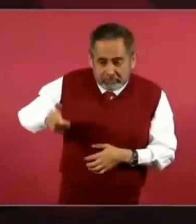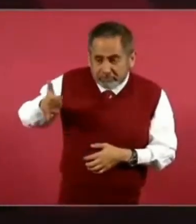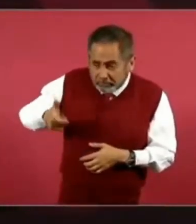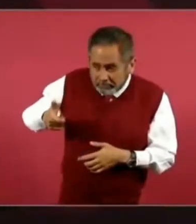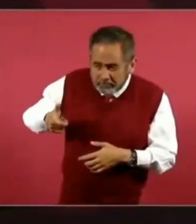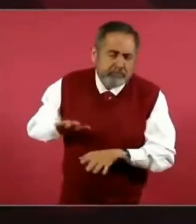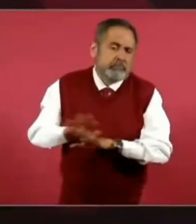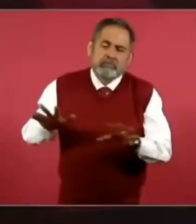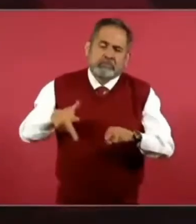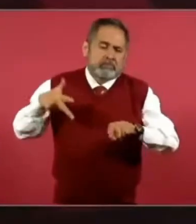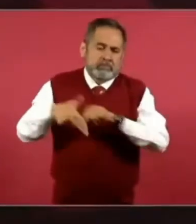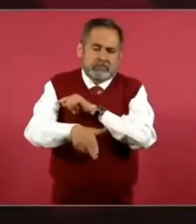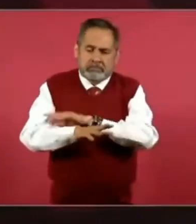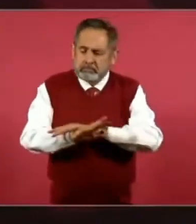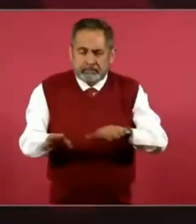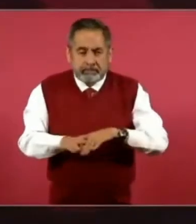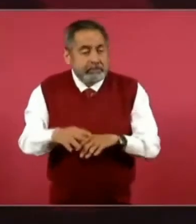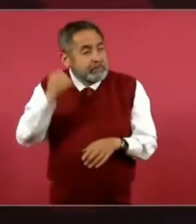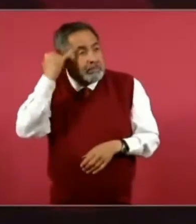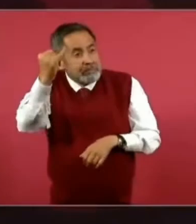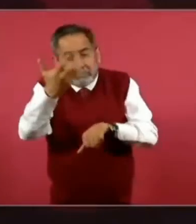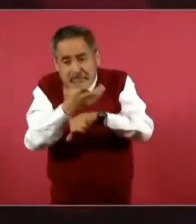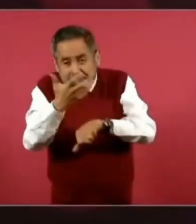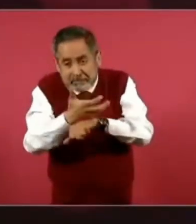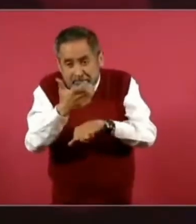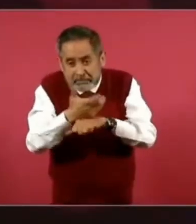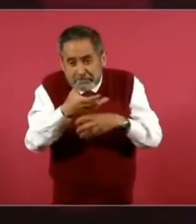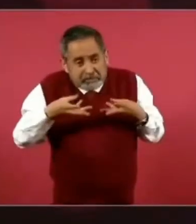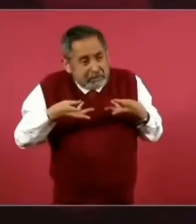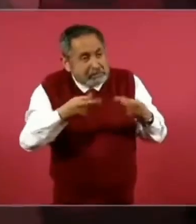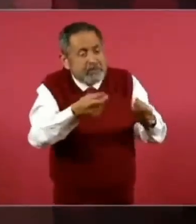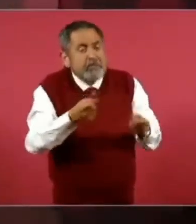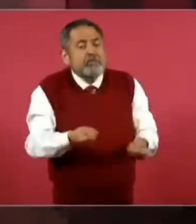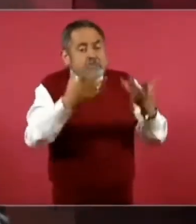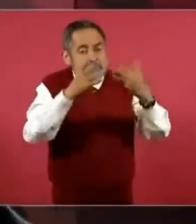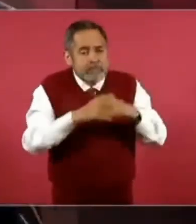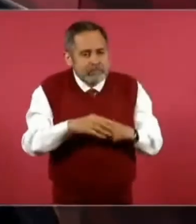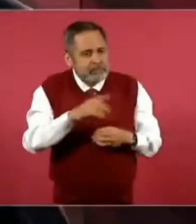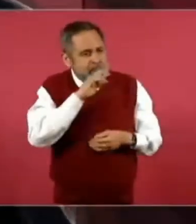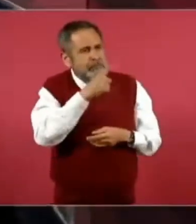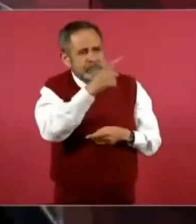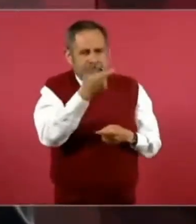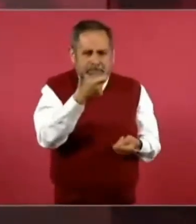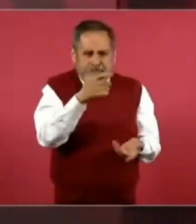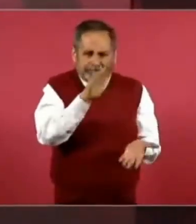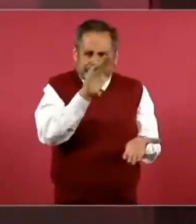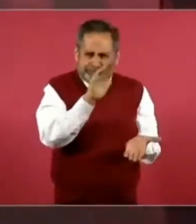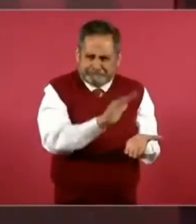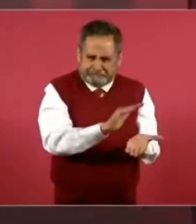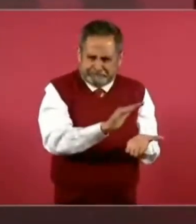Imagínense el presupuesto de Estados Unidos, que no le pueden bajar un poquito,